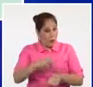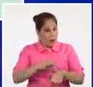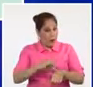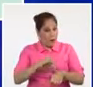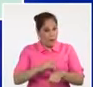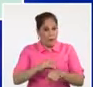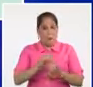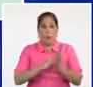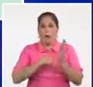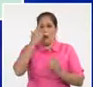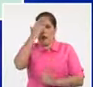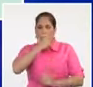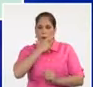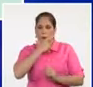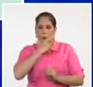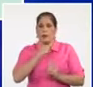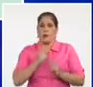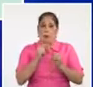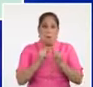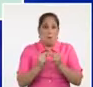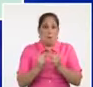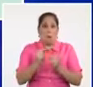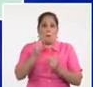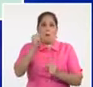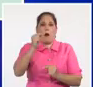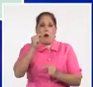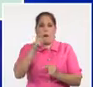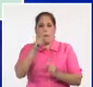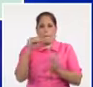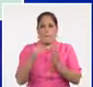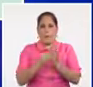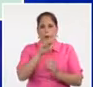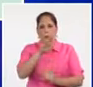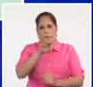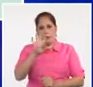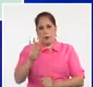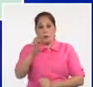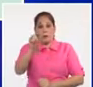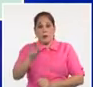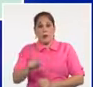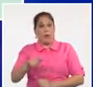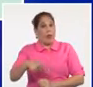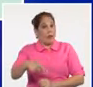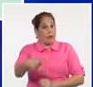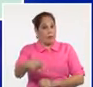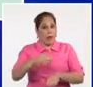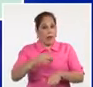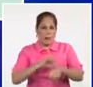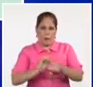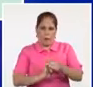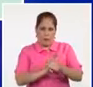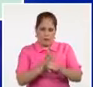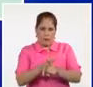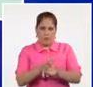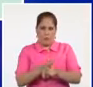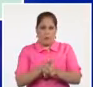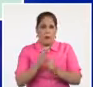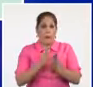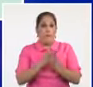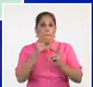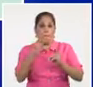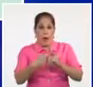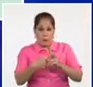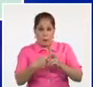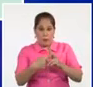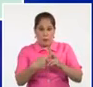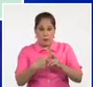abril un incremento muy elevado, a 1044 diarios. En mayo,